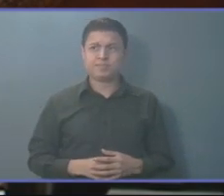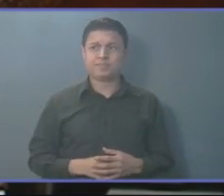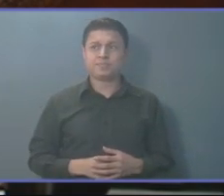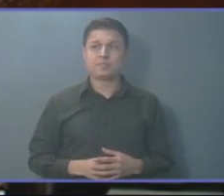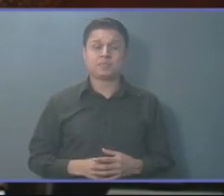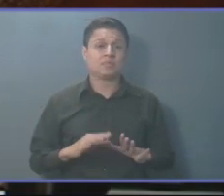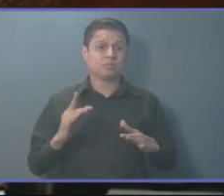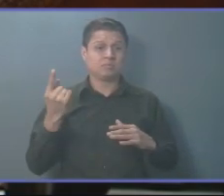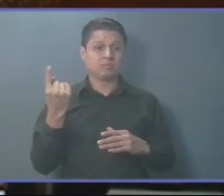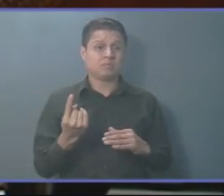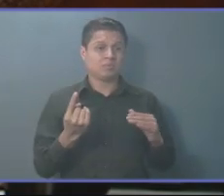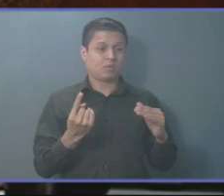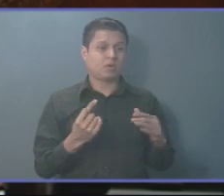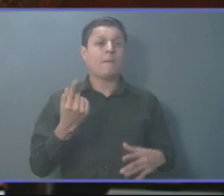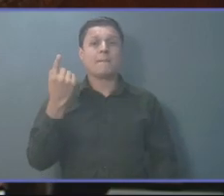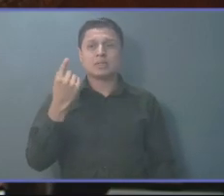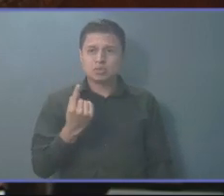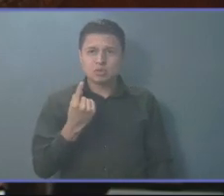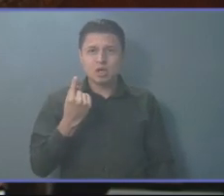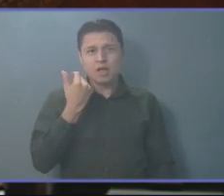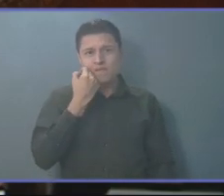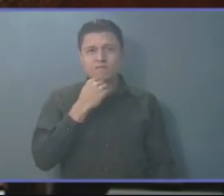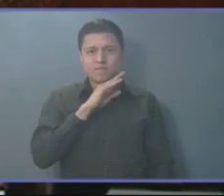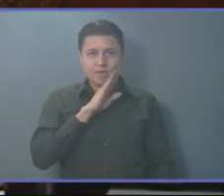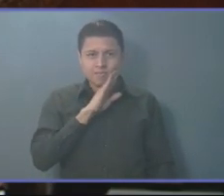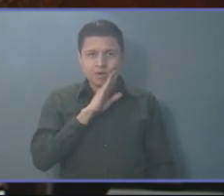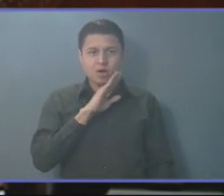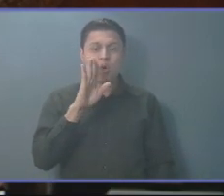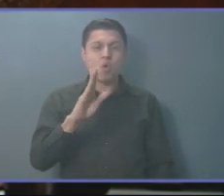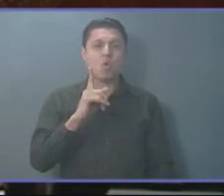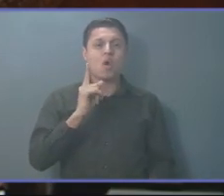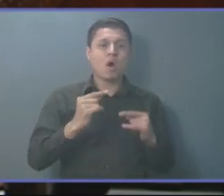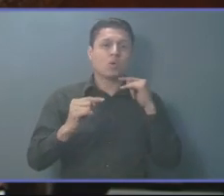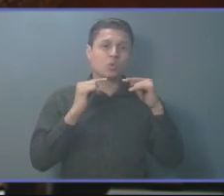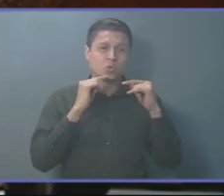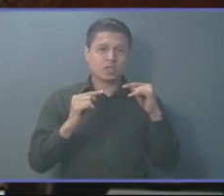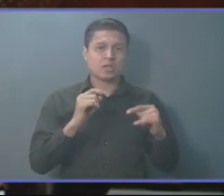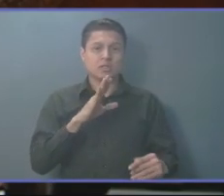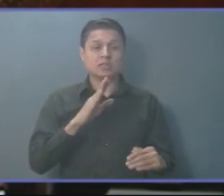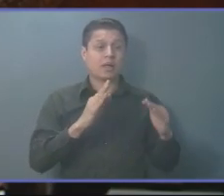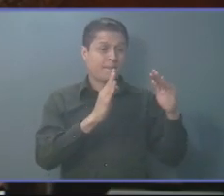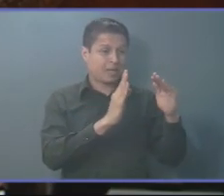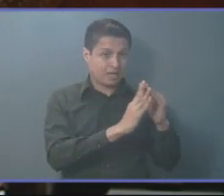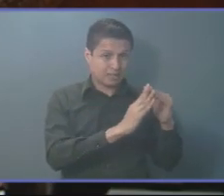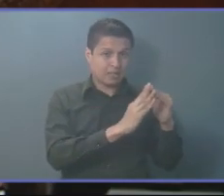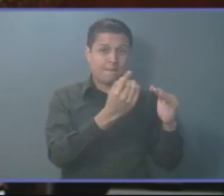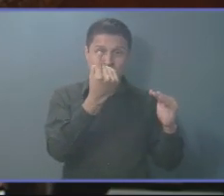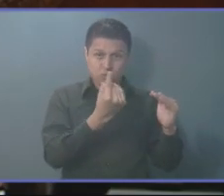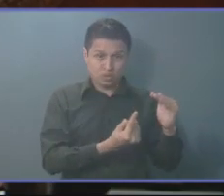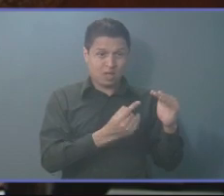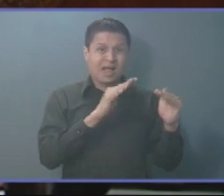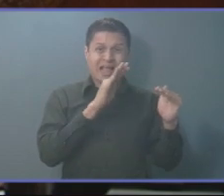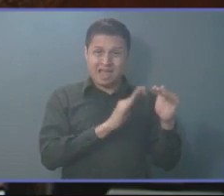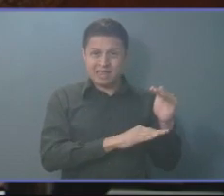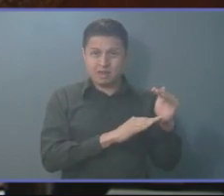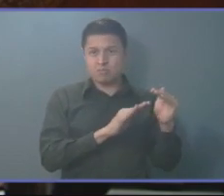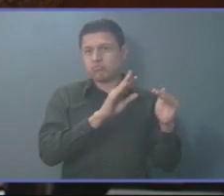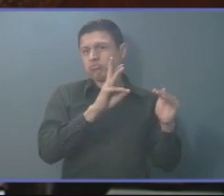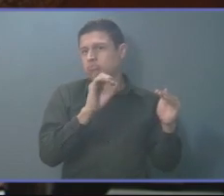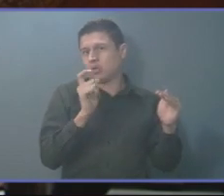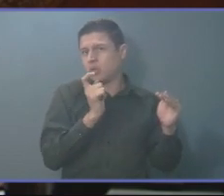de cuarentena por el COVID-19, ordenada por la autoridad de salud competente o todas aquellas